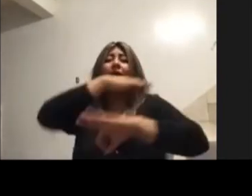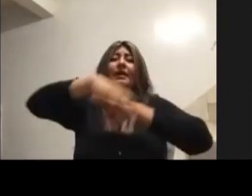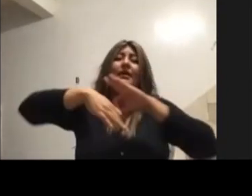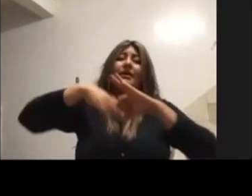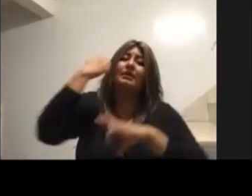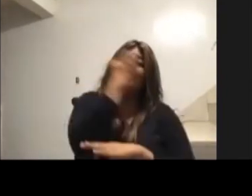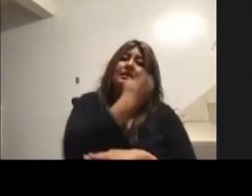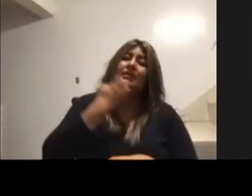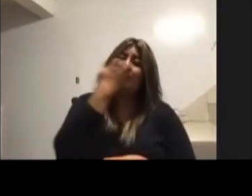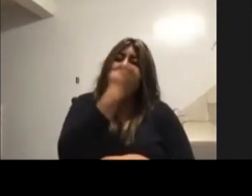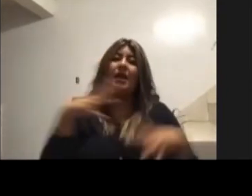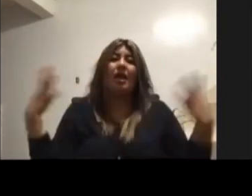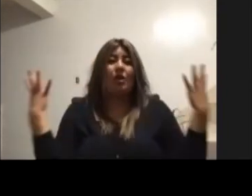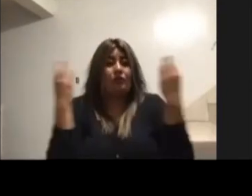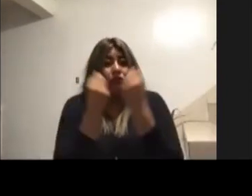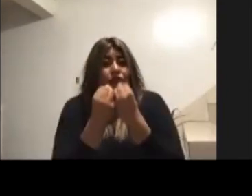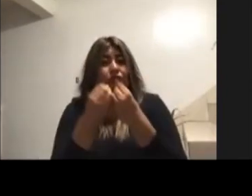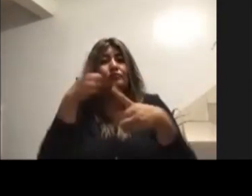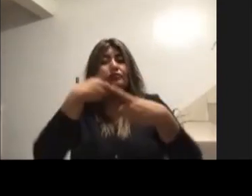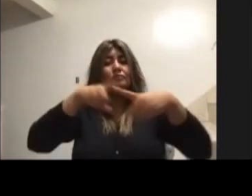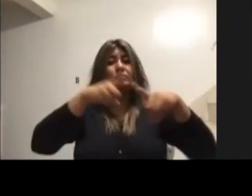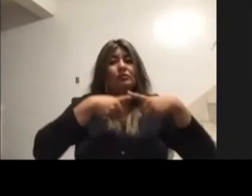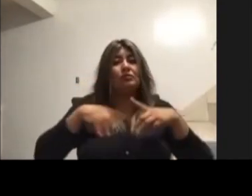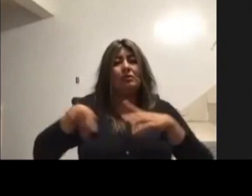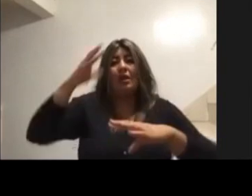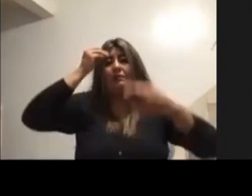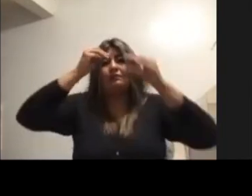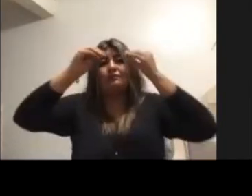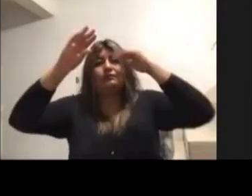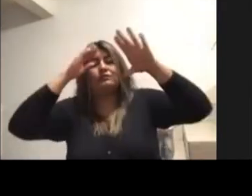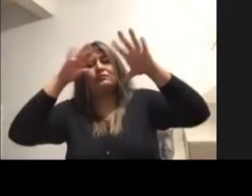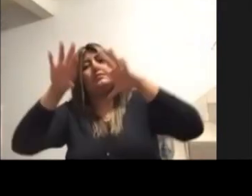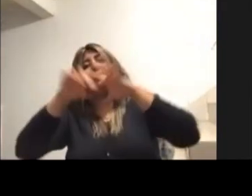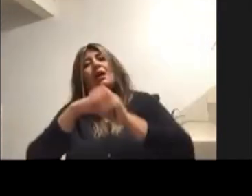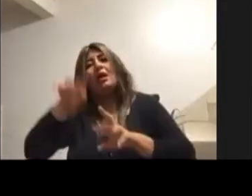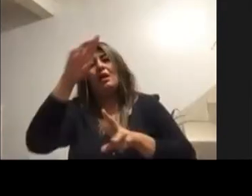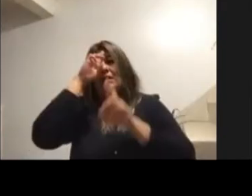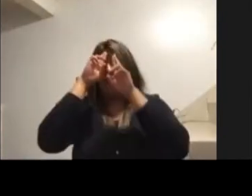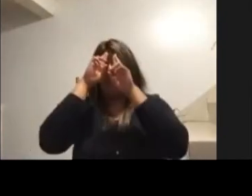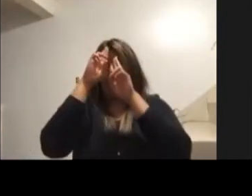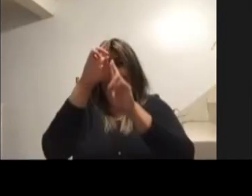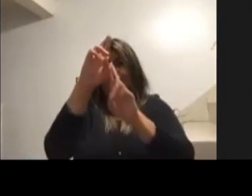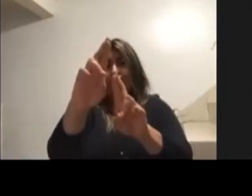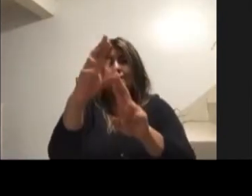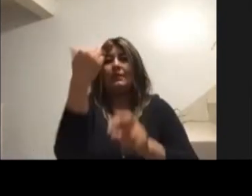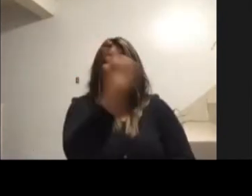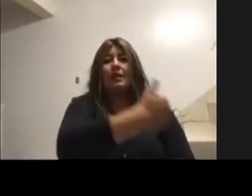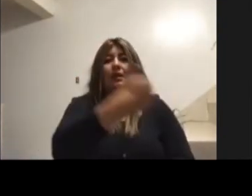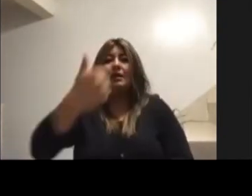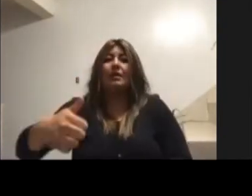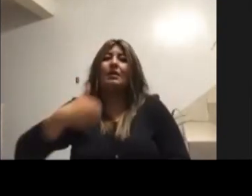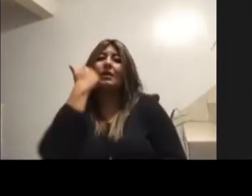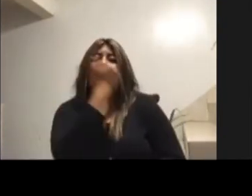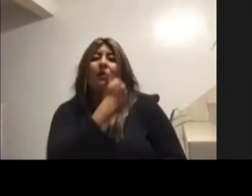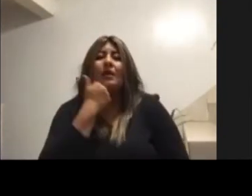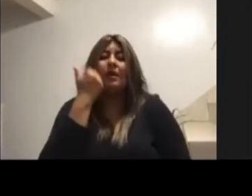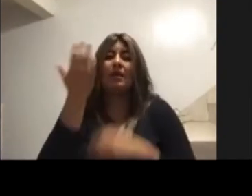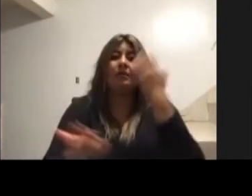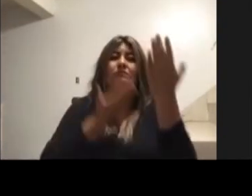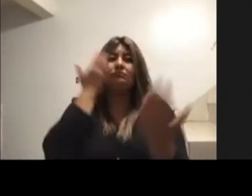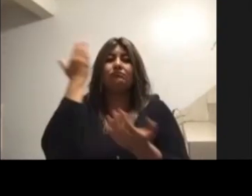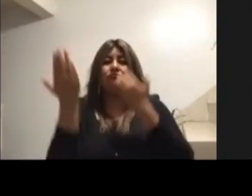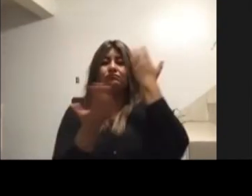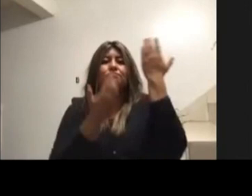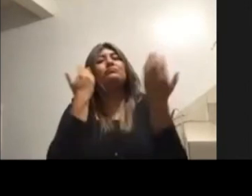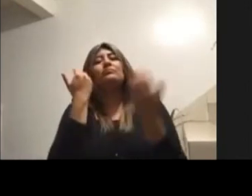junto con la diversidad ir aprendiendo a respetar las diferencias de cada uno de los alumnos, independientemente de